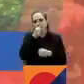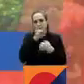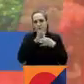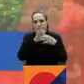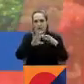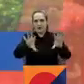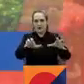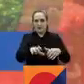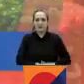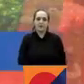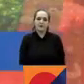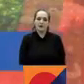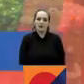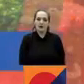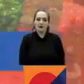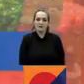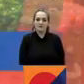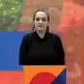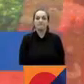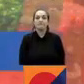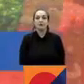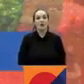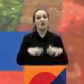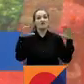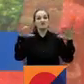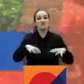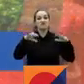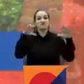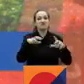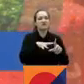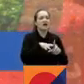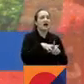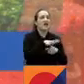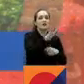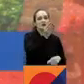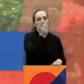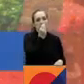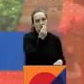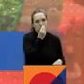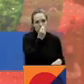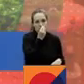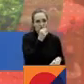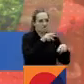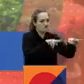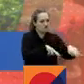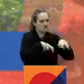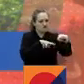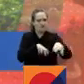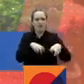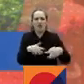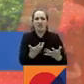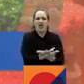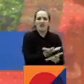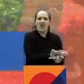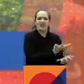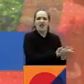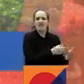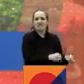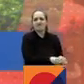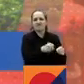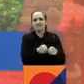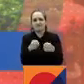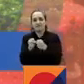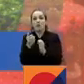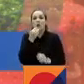24/7. Pero la temporada de lluvias también está afectando a los alimentos. Algunas cosechas, como el café, podrían